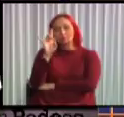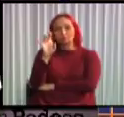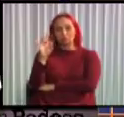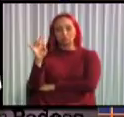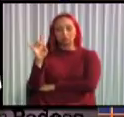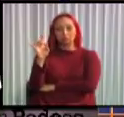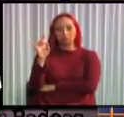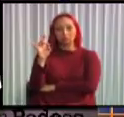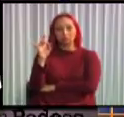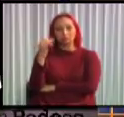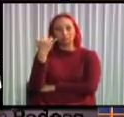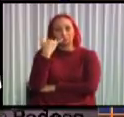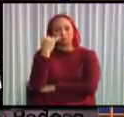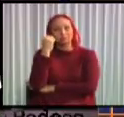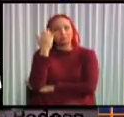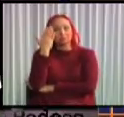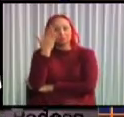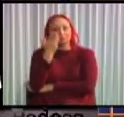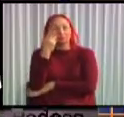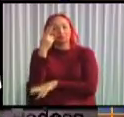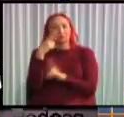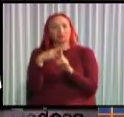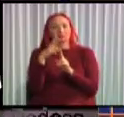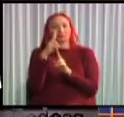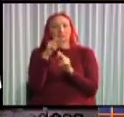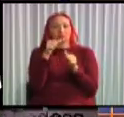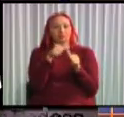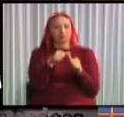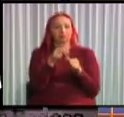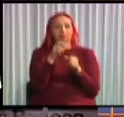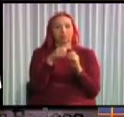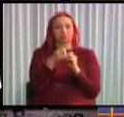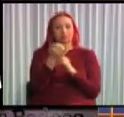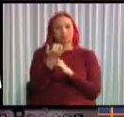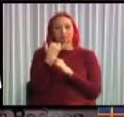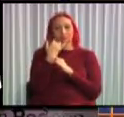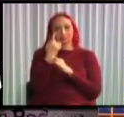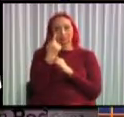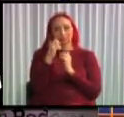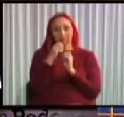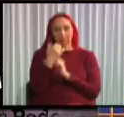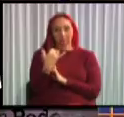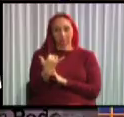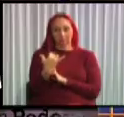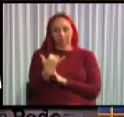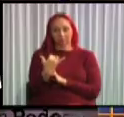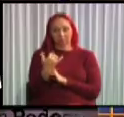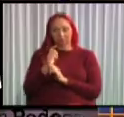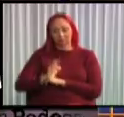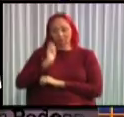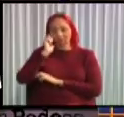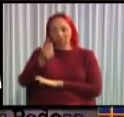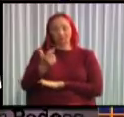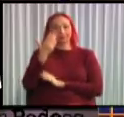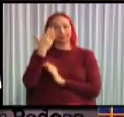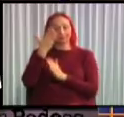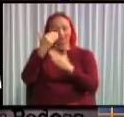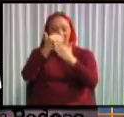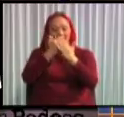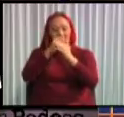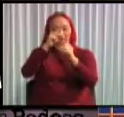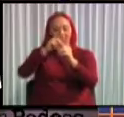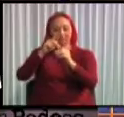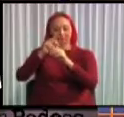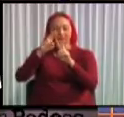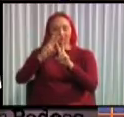905-398-7288 y va a dar su nombre, sus dos apellidos, su número de teléfono y su número de cédula para que quede